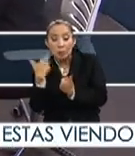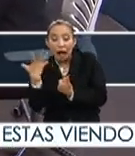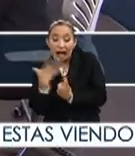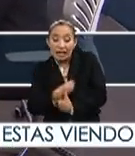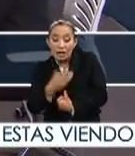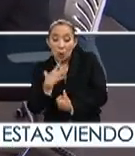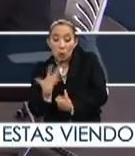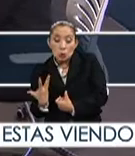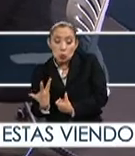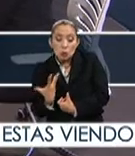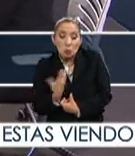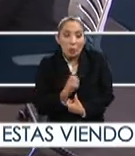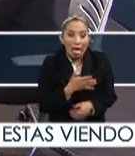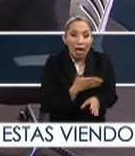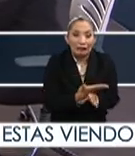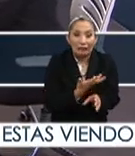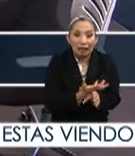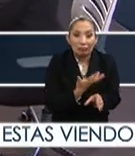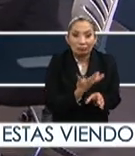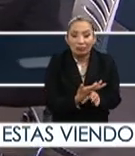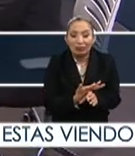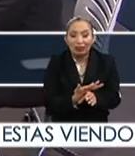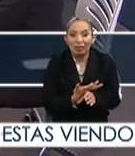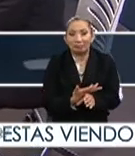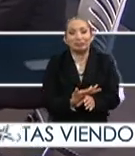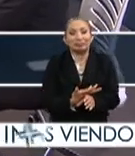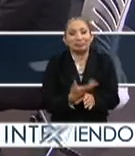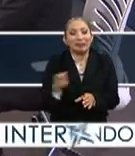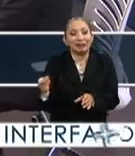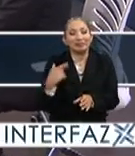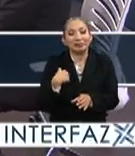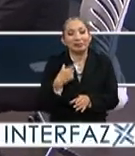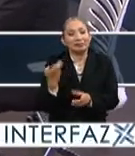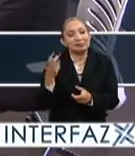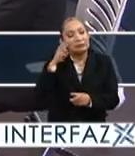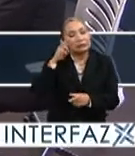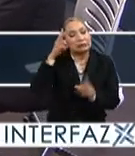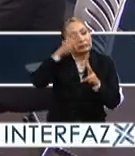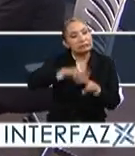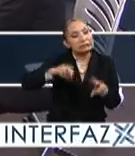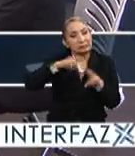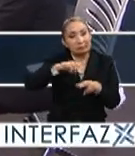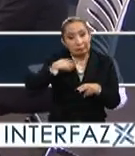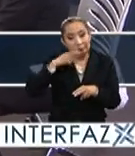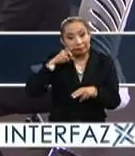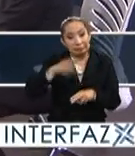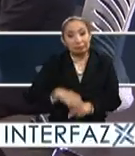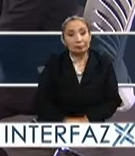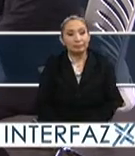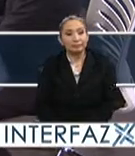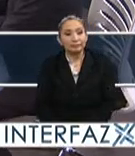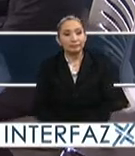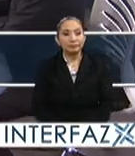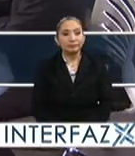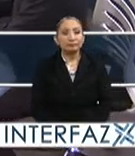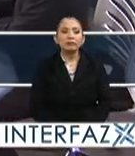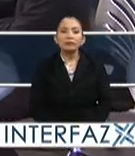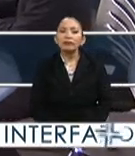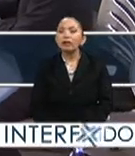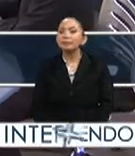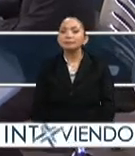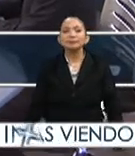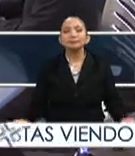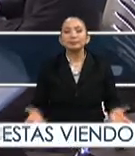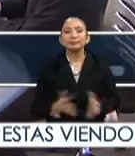ingresar a Estados Unidos. Entonces, esa es otra situación que vamos a tener muy presente. Claro. ¿Qué es lo que